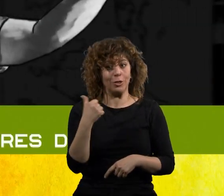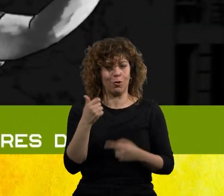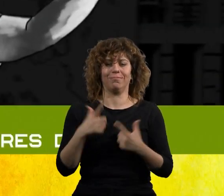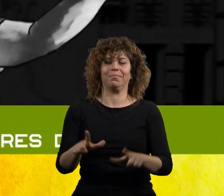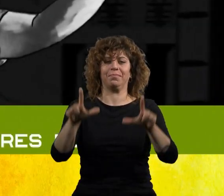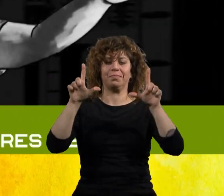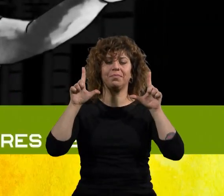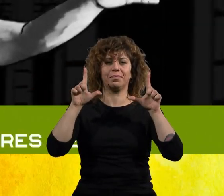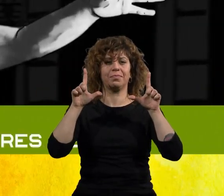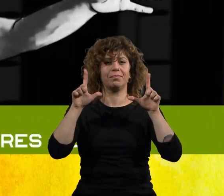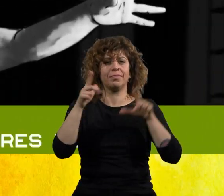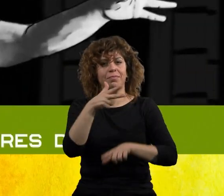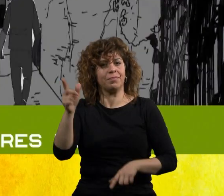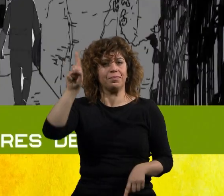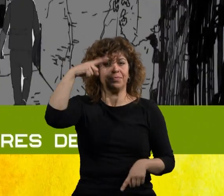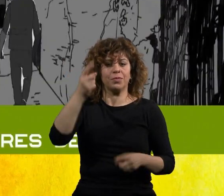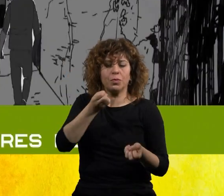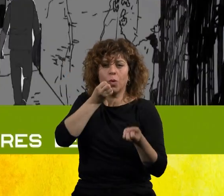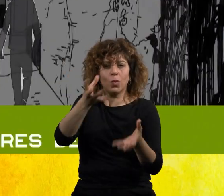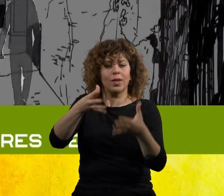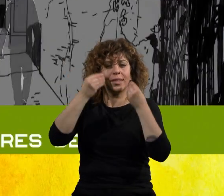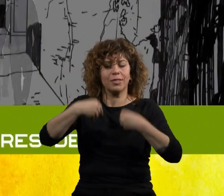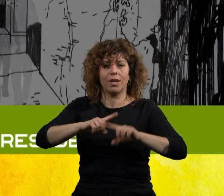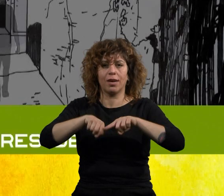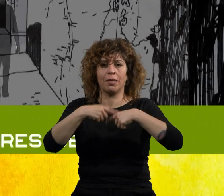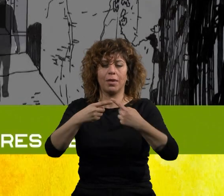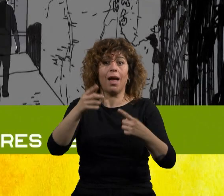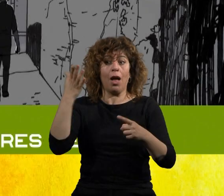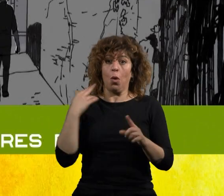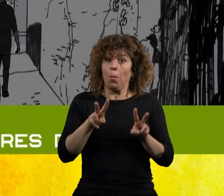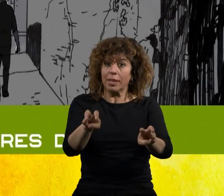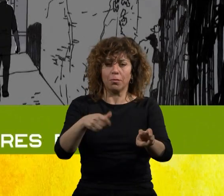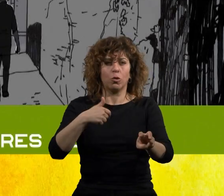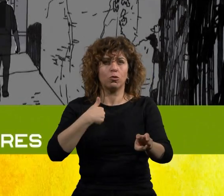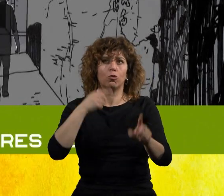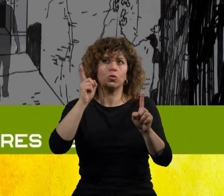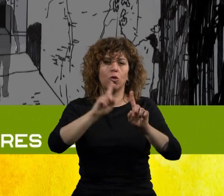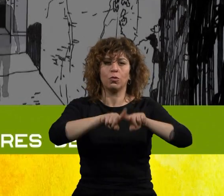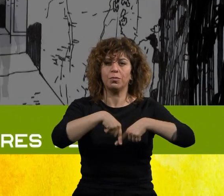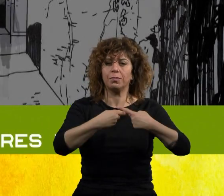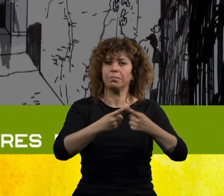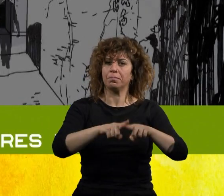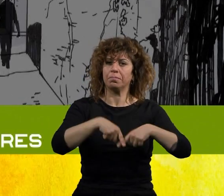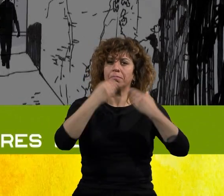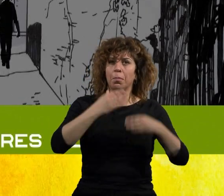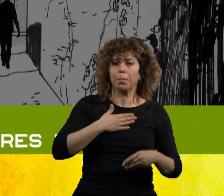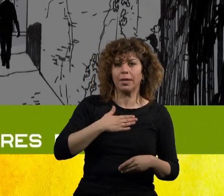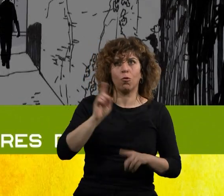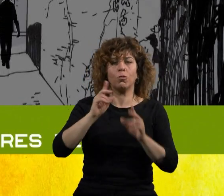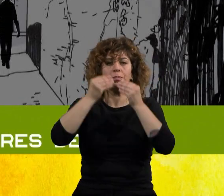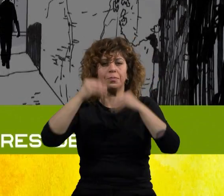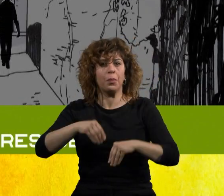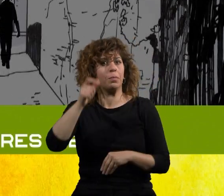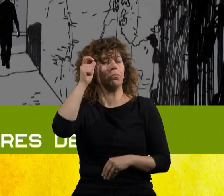del documental, que es la que cuenta la historia familiar, que yo al principio no sabía si quería hacer solo sobre la historia familiar, sobre la historia de mi pueblo de Badarán,